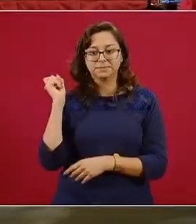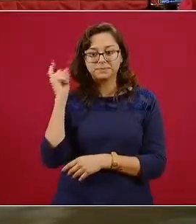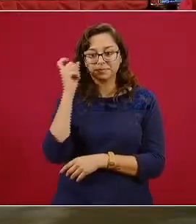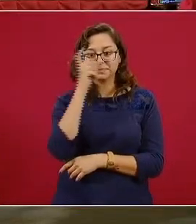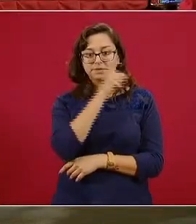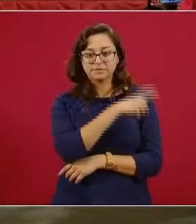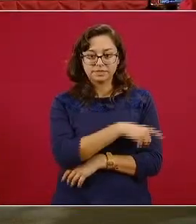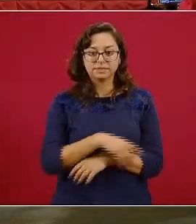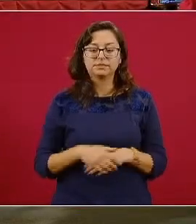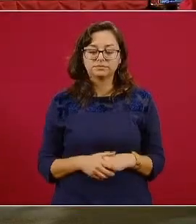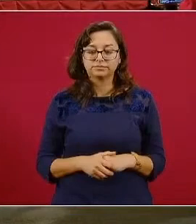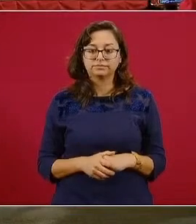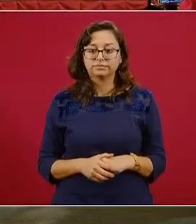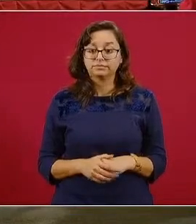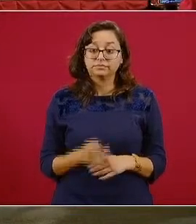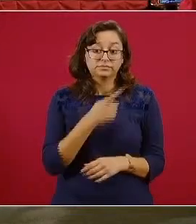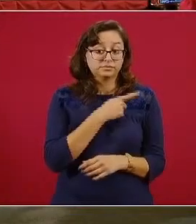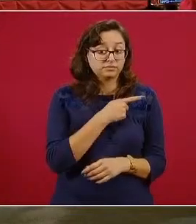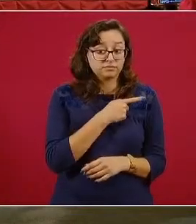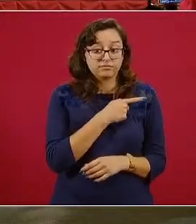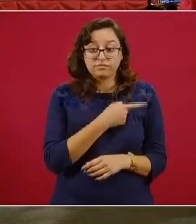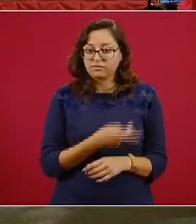como la pobreza